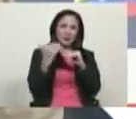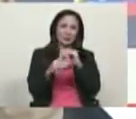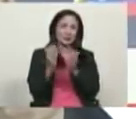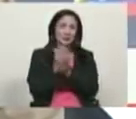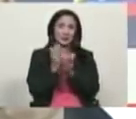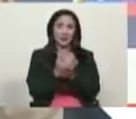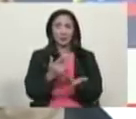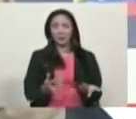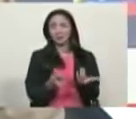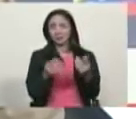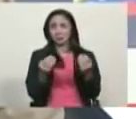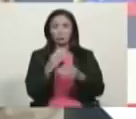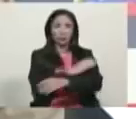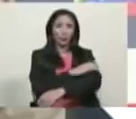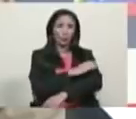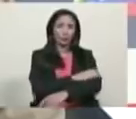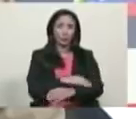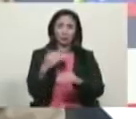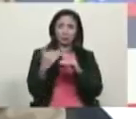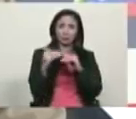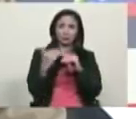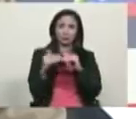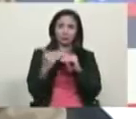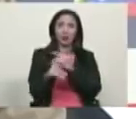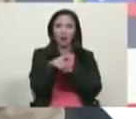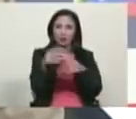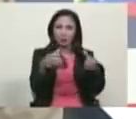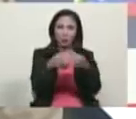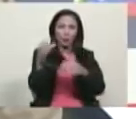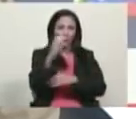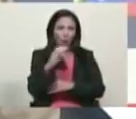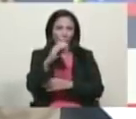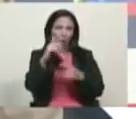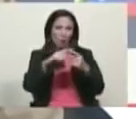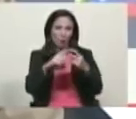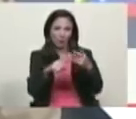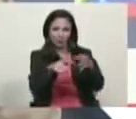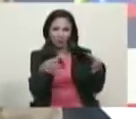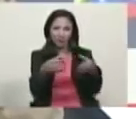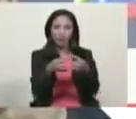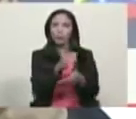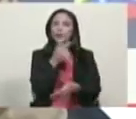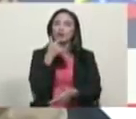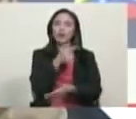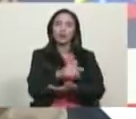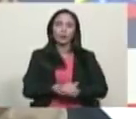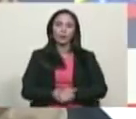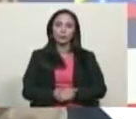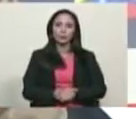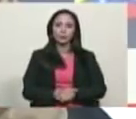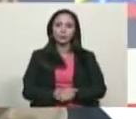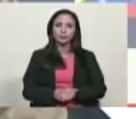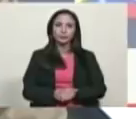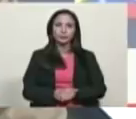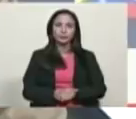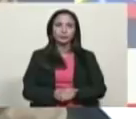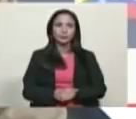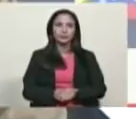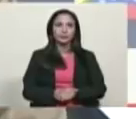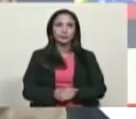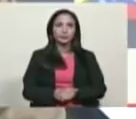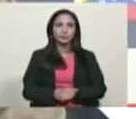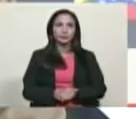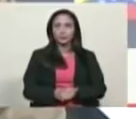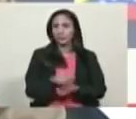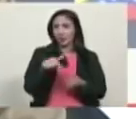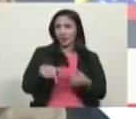la derecha entreguista, mayamera, colombiana, le digo como dice un personaje de Aquí no hay